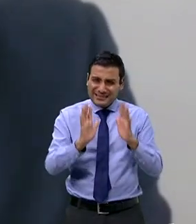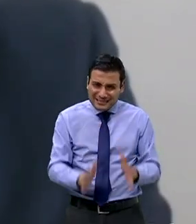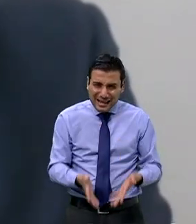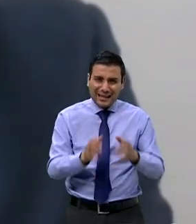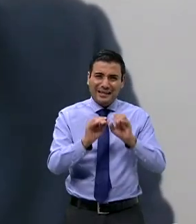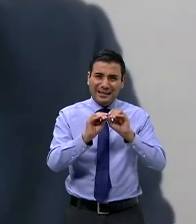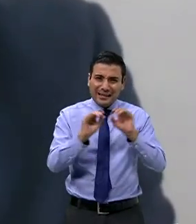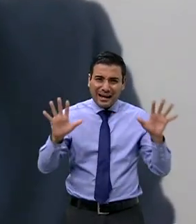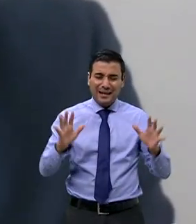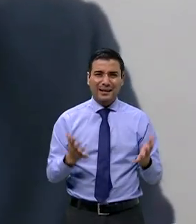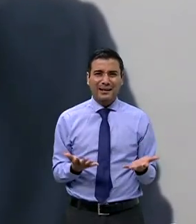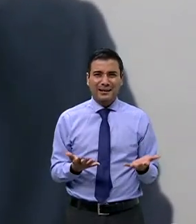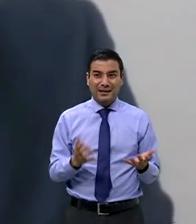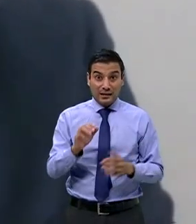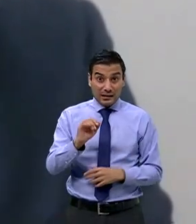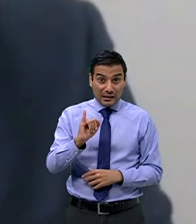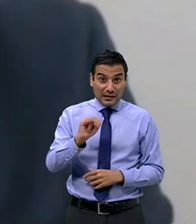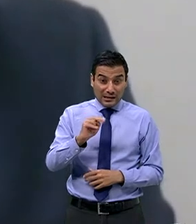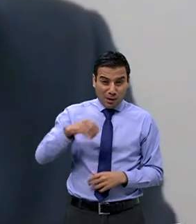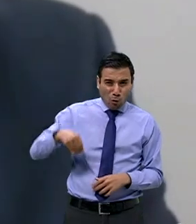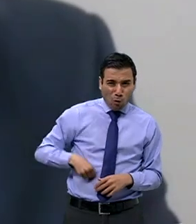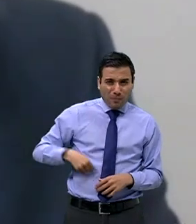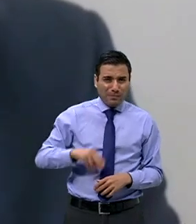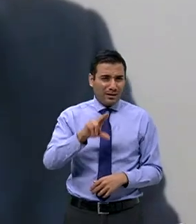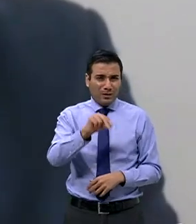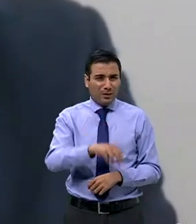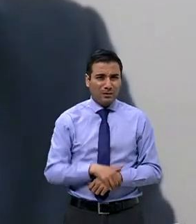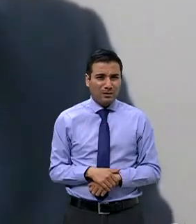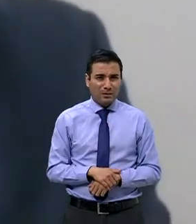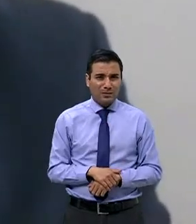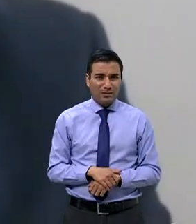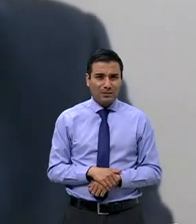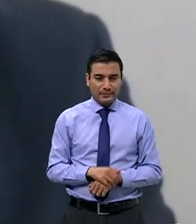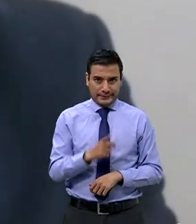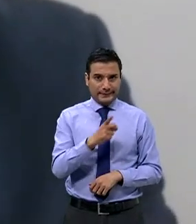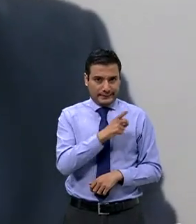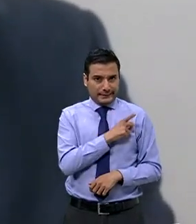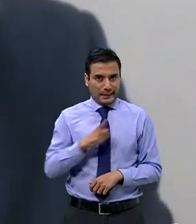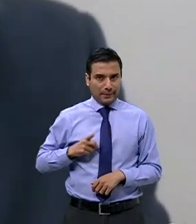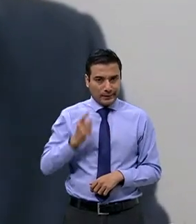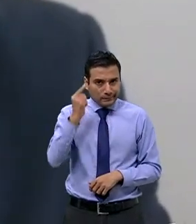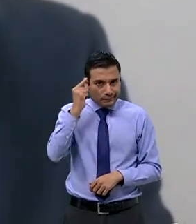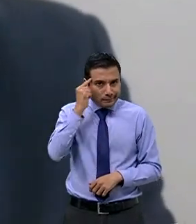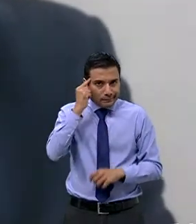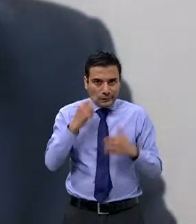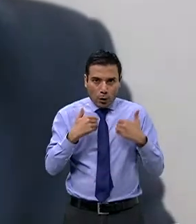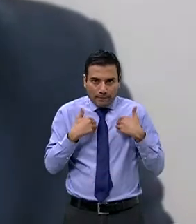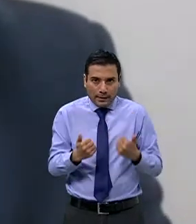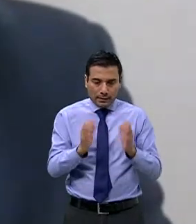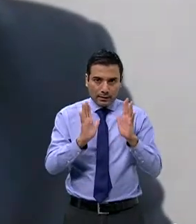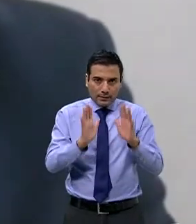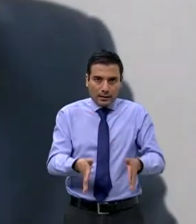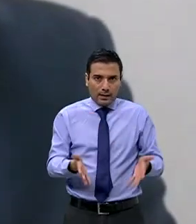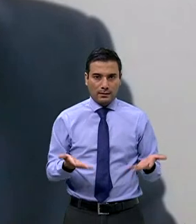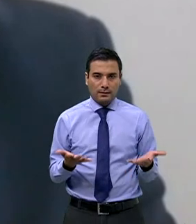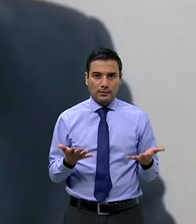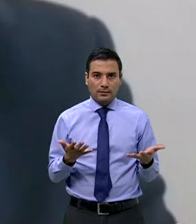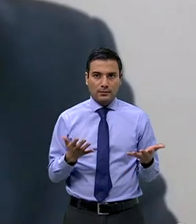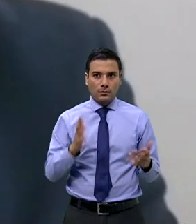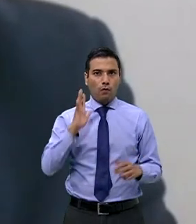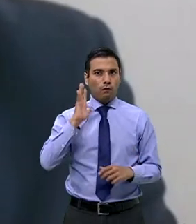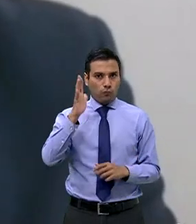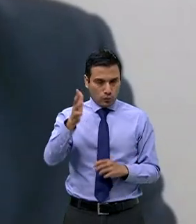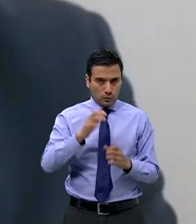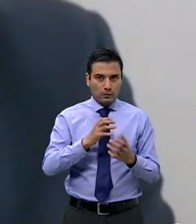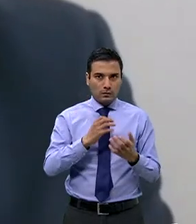a el ine realizar hay que ubicar de verdad la discusión para futuras situaciones